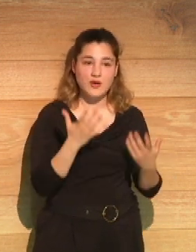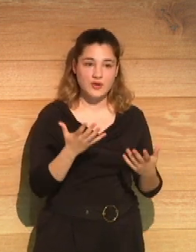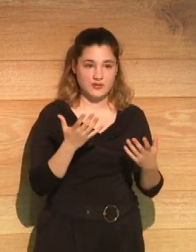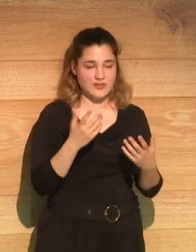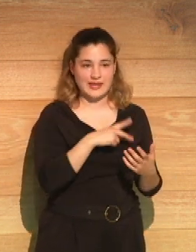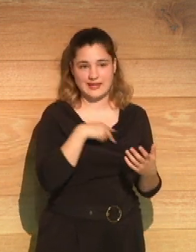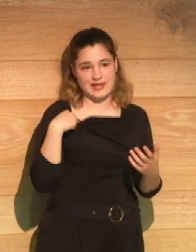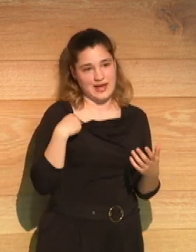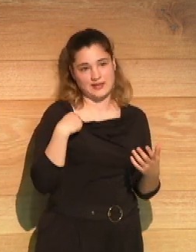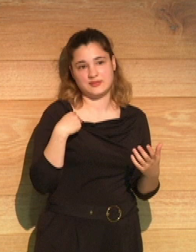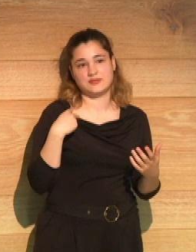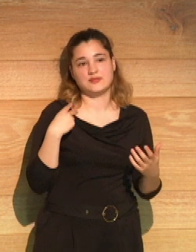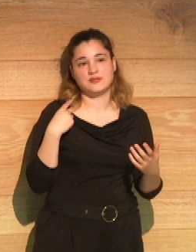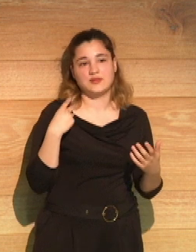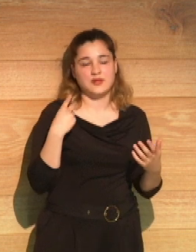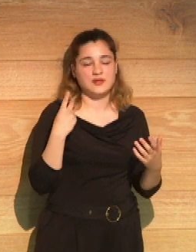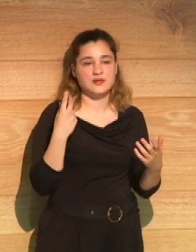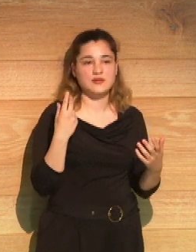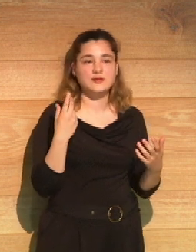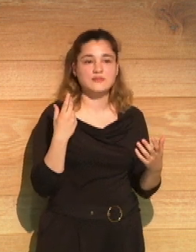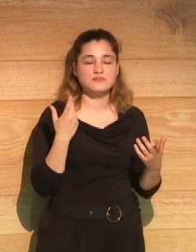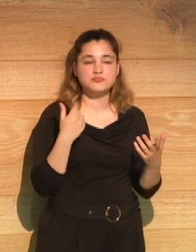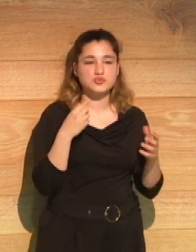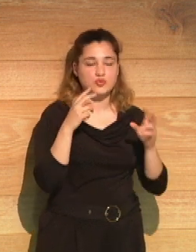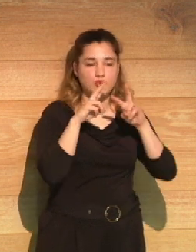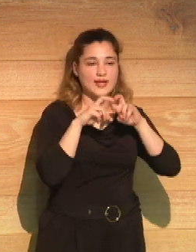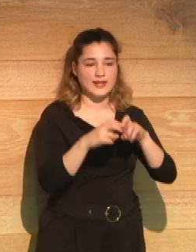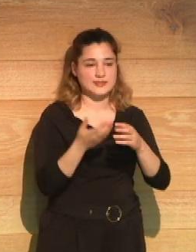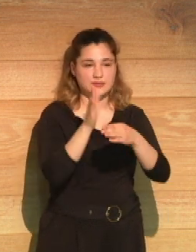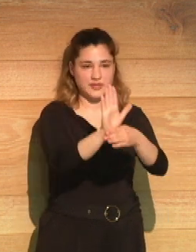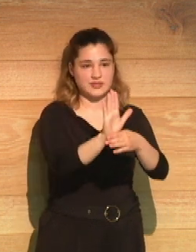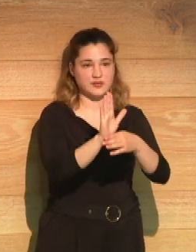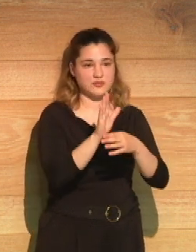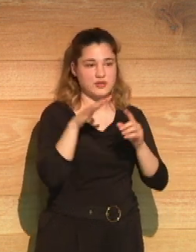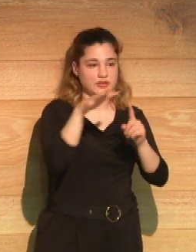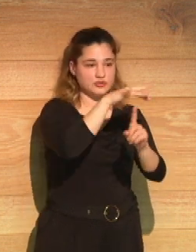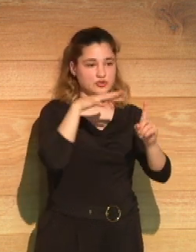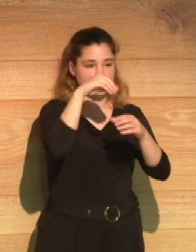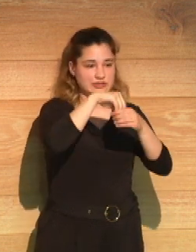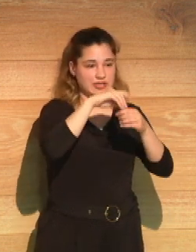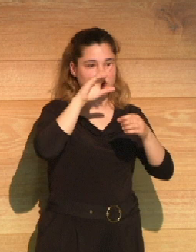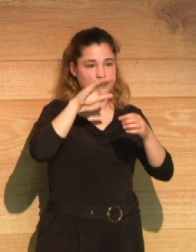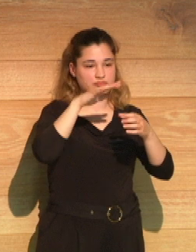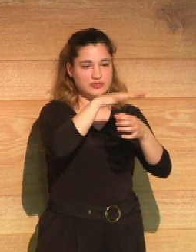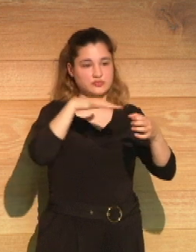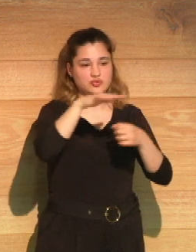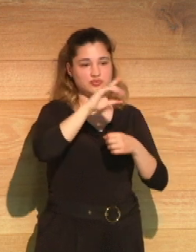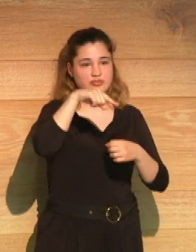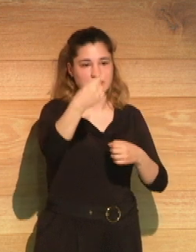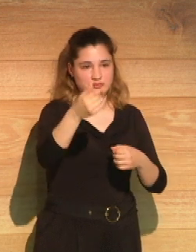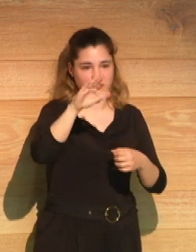general sobre los entornos de los museos, el entorno interno y el entorno externo. La siguiente diapositiva, por favor.